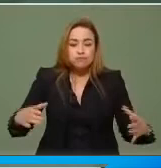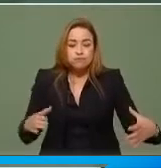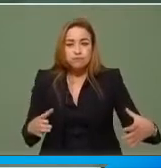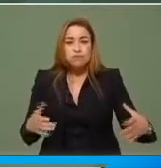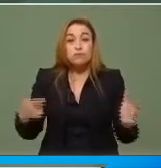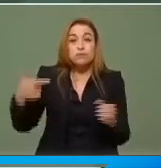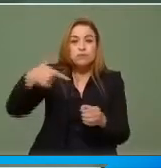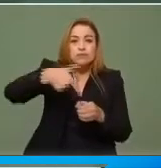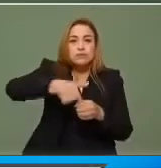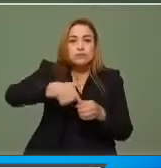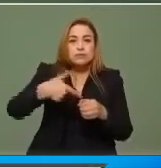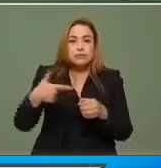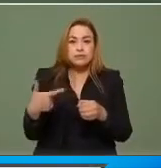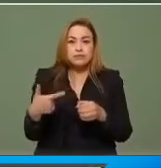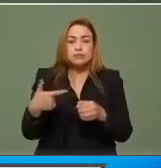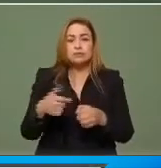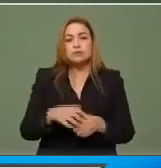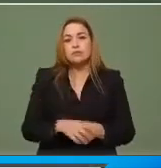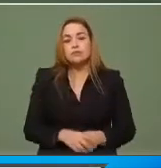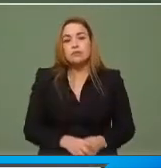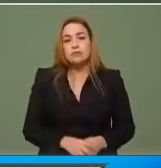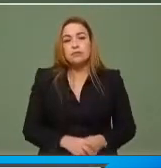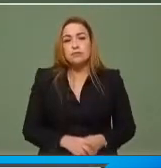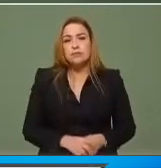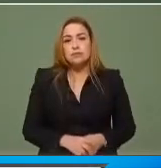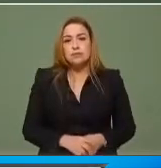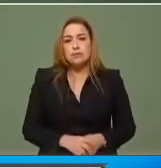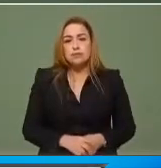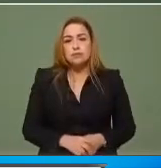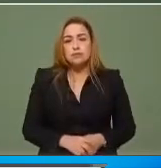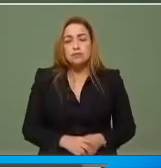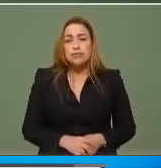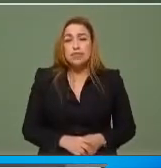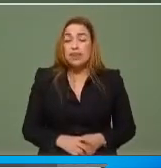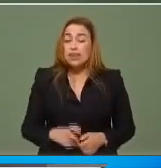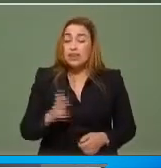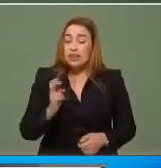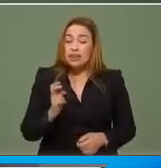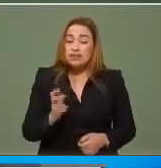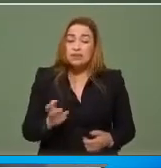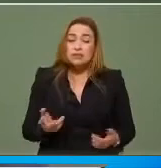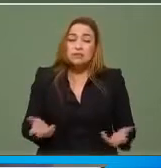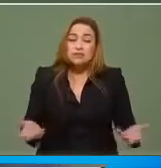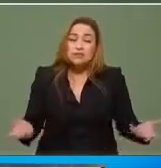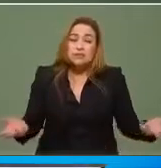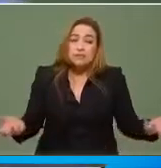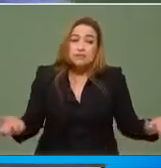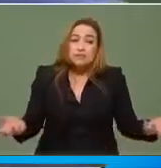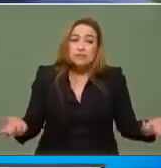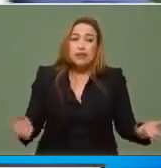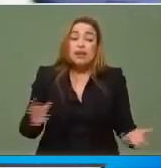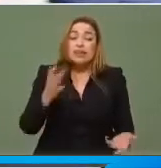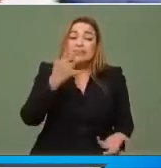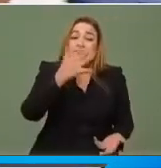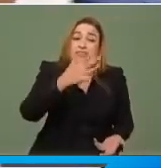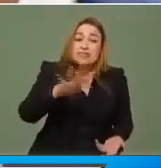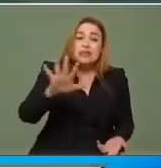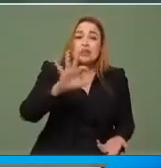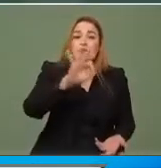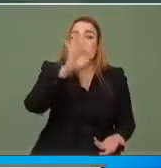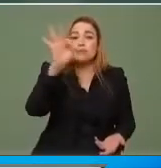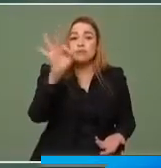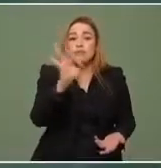mismas características de la toma clandestina que explotó, por lo que se hace un llamado a la población para que no se acerque a estas tomas, ya que es